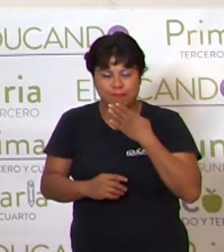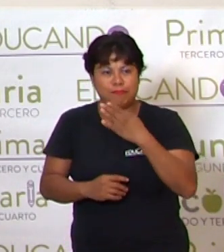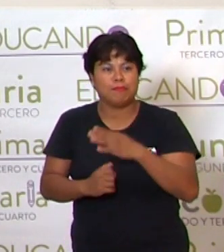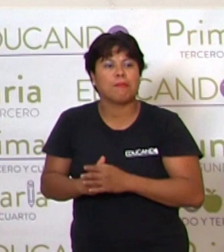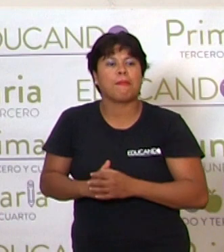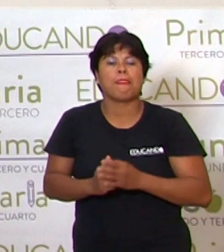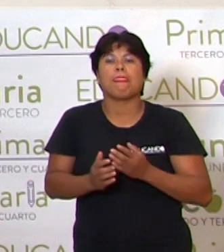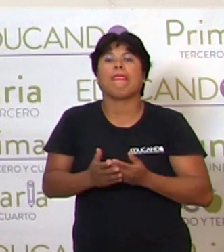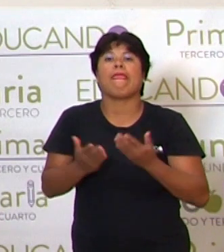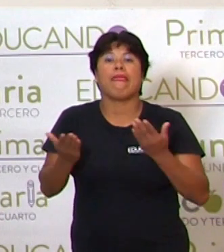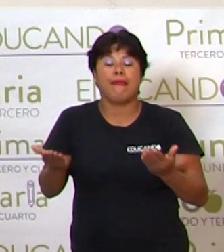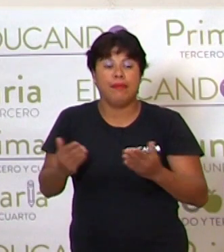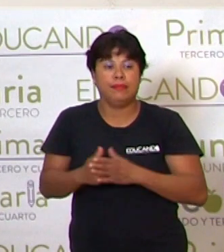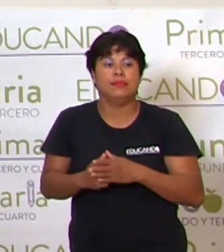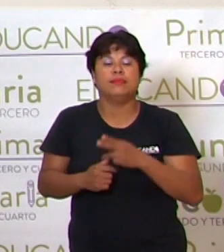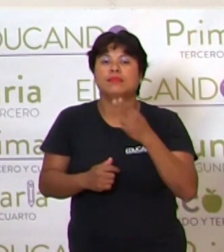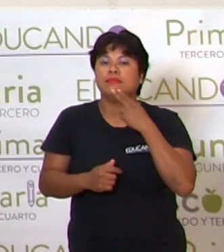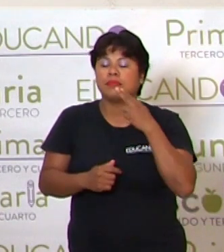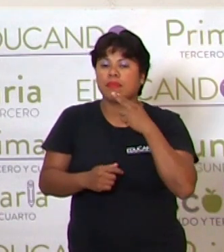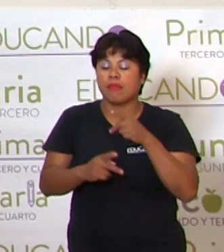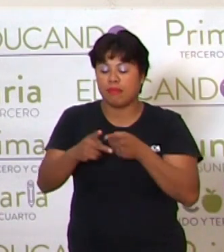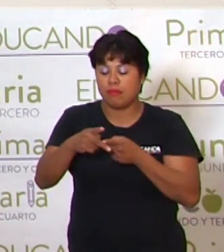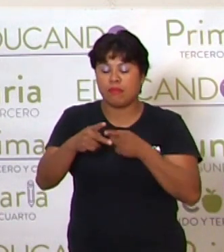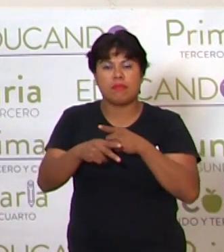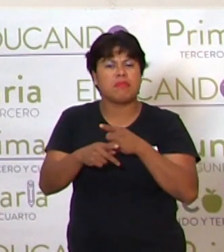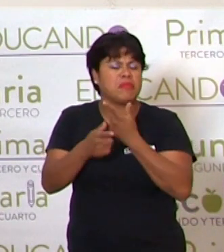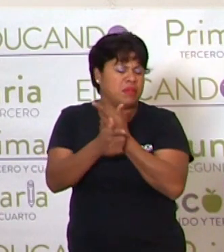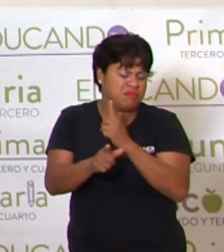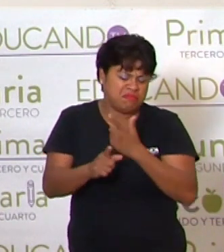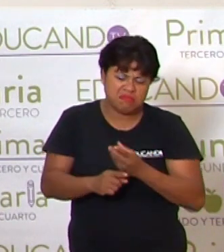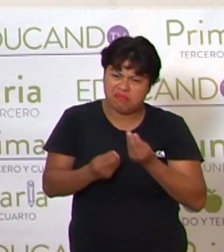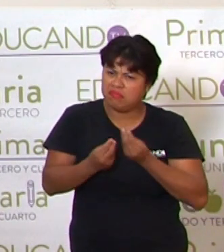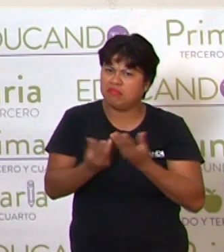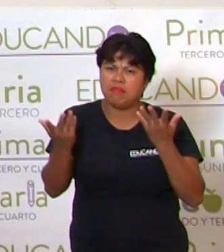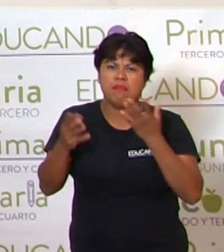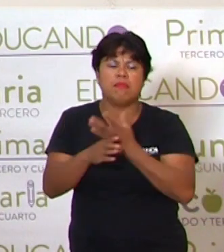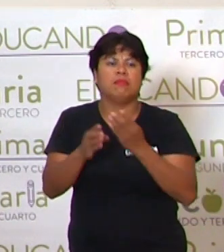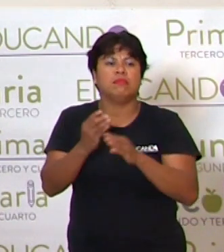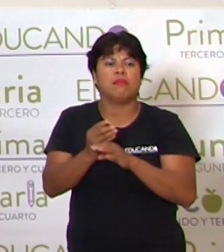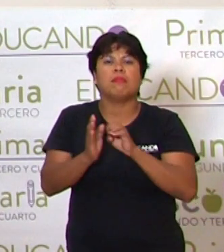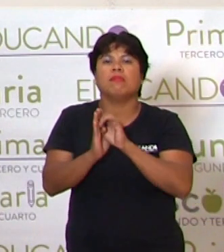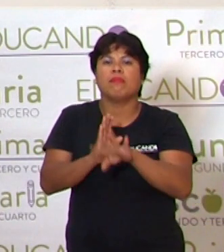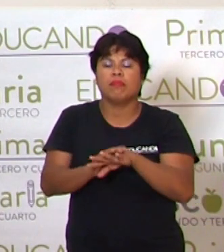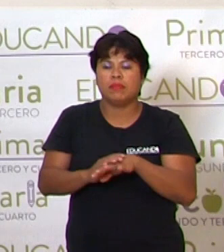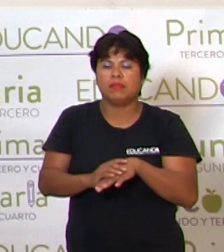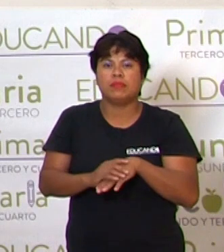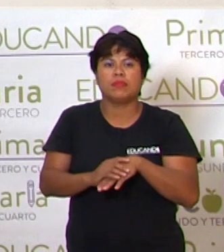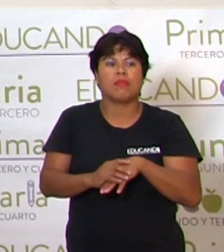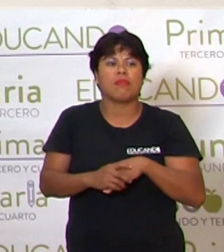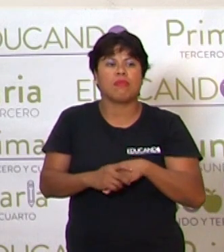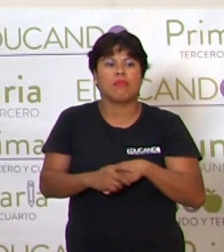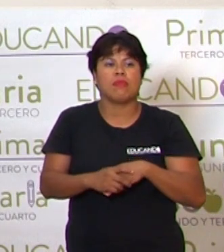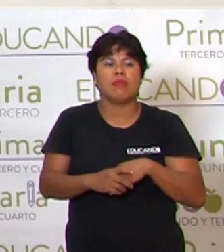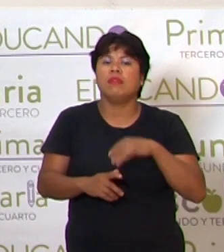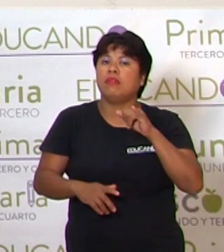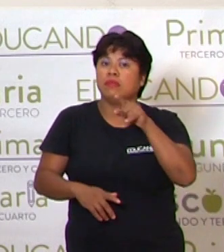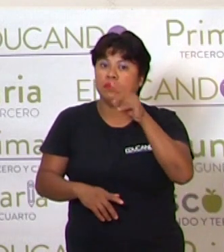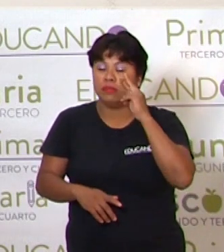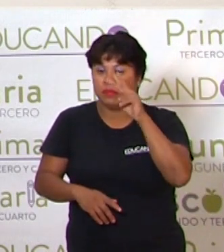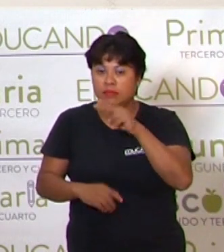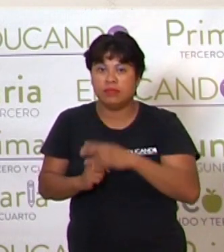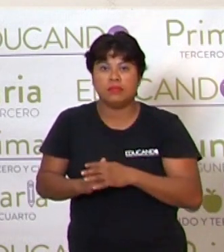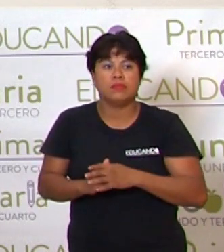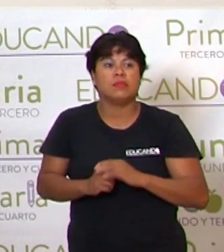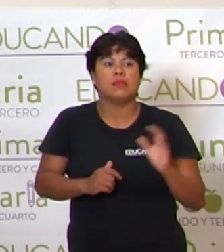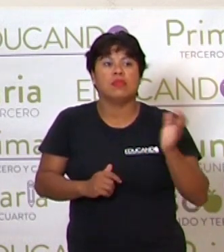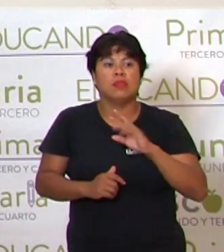Ahora bien, el uso del ángulo puede ser en muchas cosas. Por ejemplo, en la escalera. ¿Sí? Si tú te das cuenta,